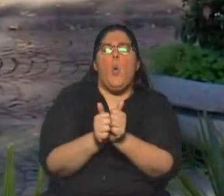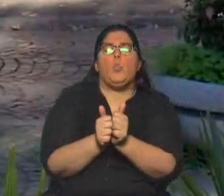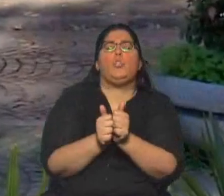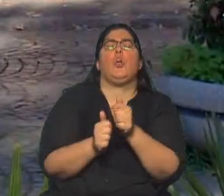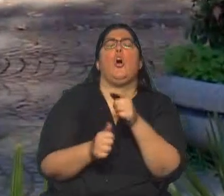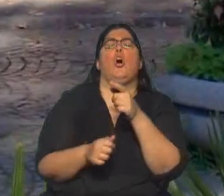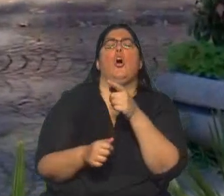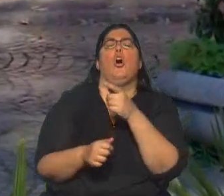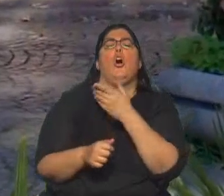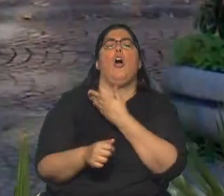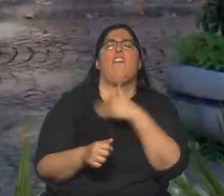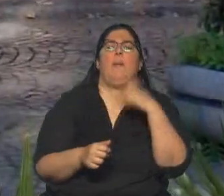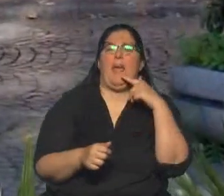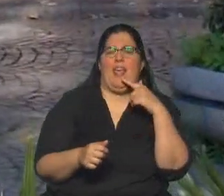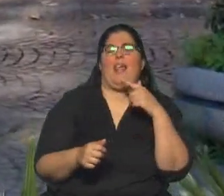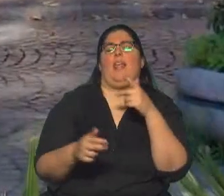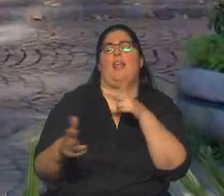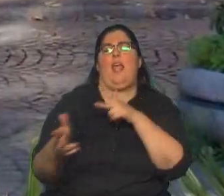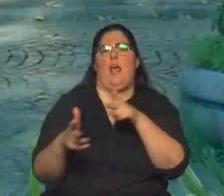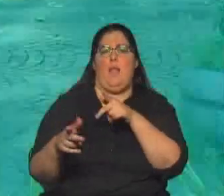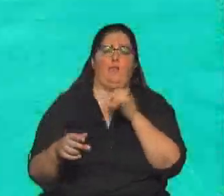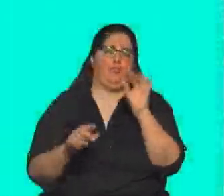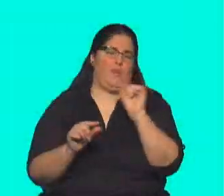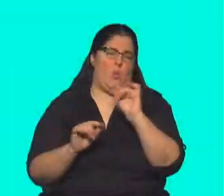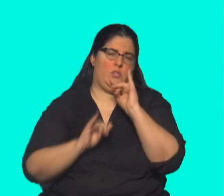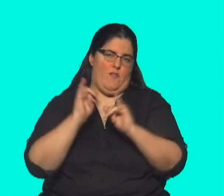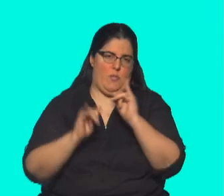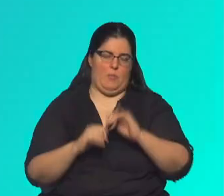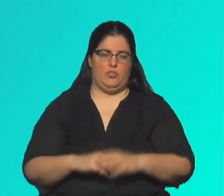monetario internacionales minutos seguiremos informando